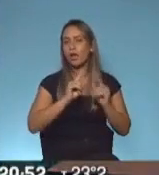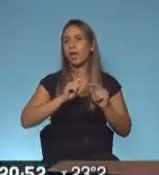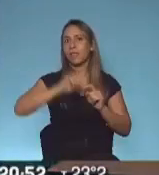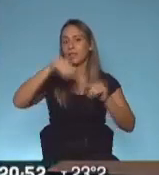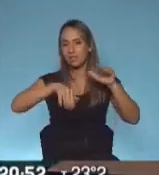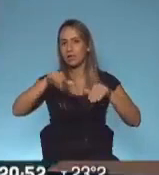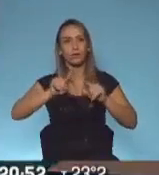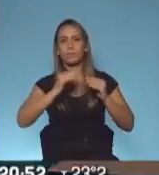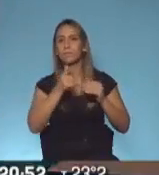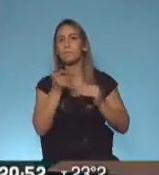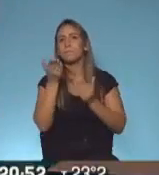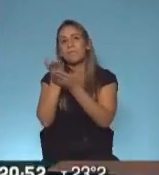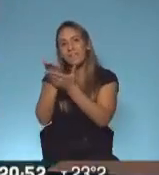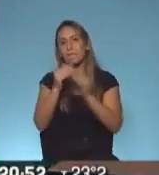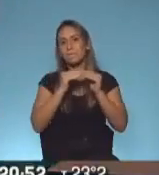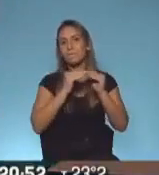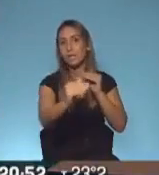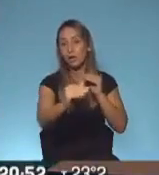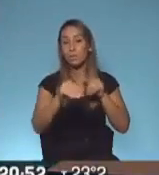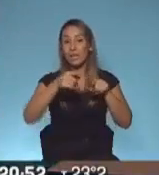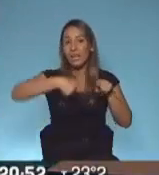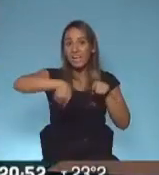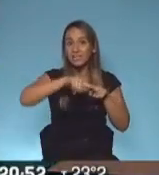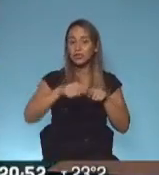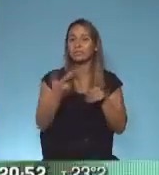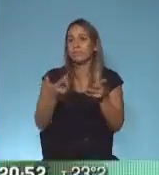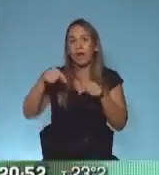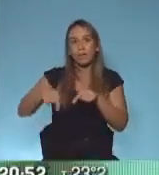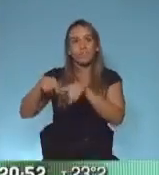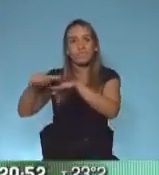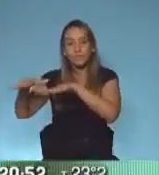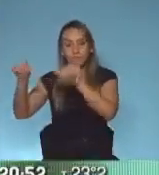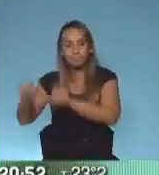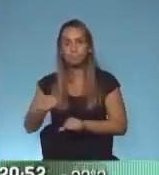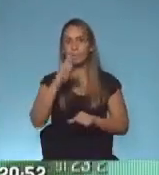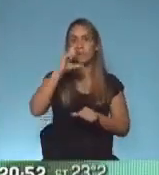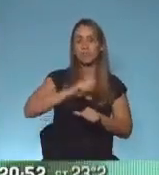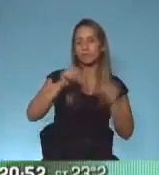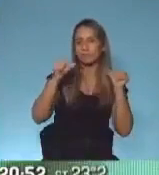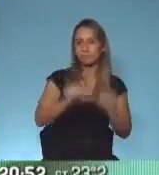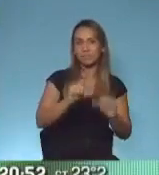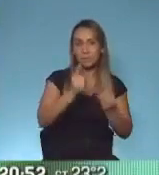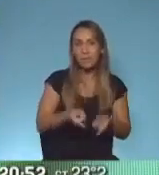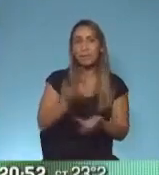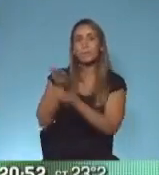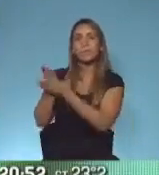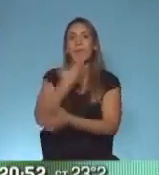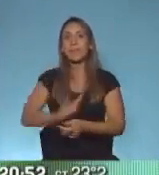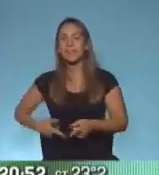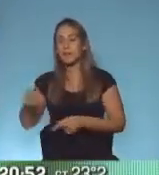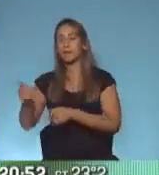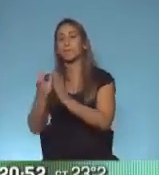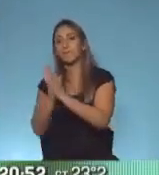dólares, y ellos producen a un costo superior de 40, 50, depende del caso, están pidiendo que el Estado les sostenga las